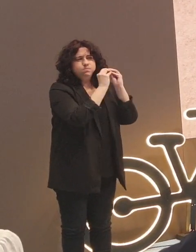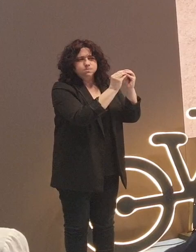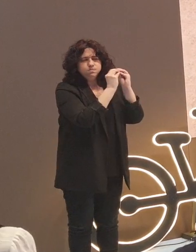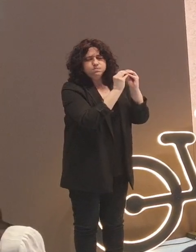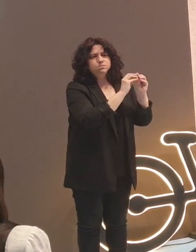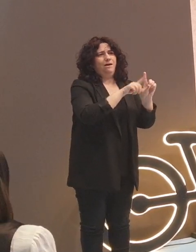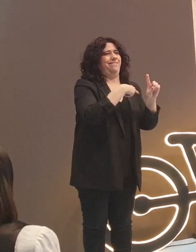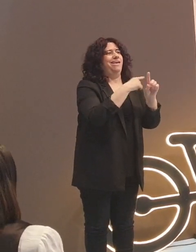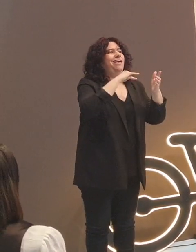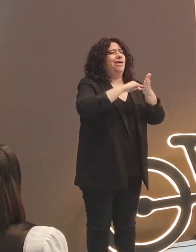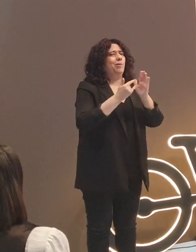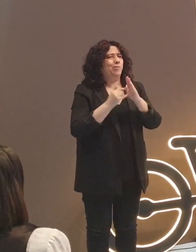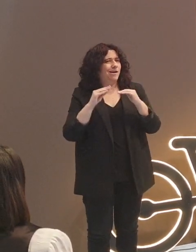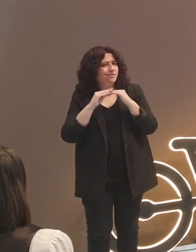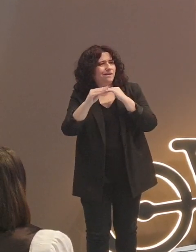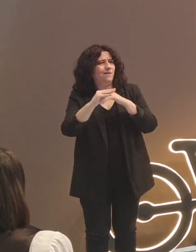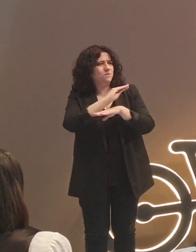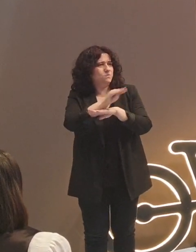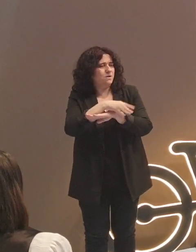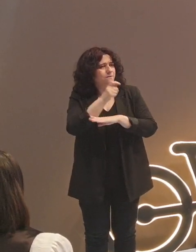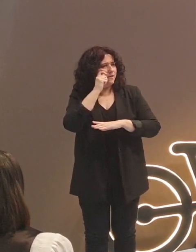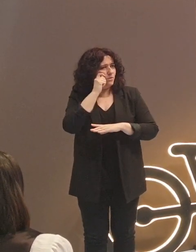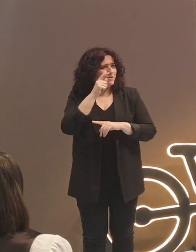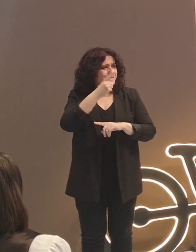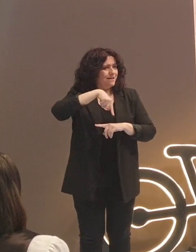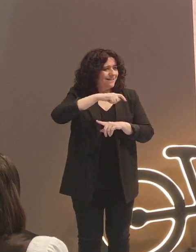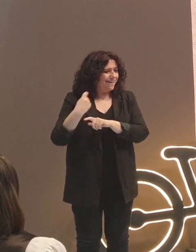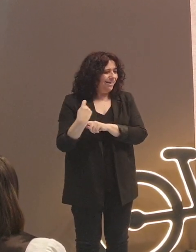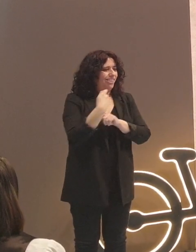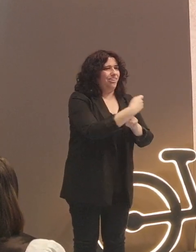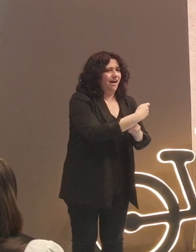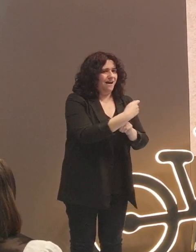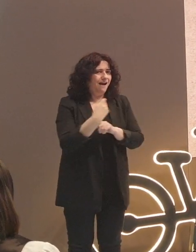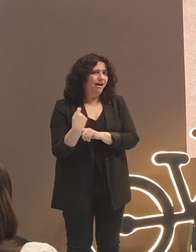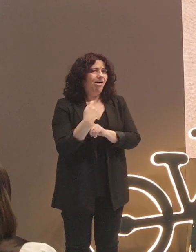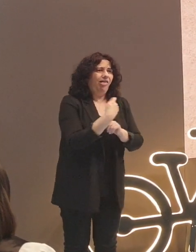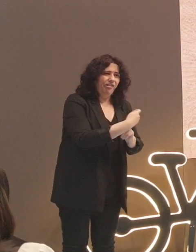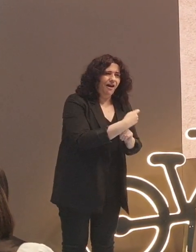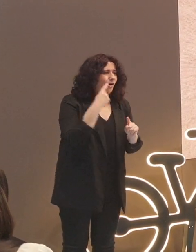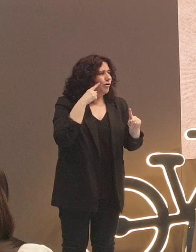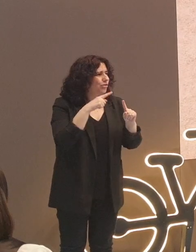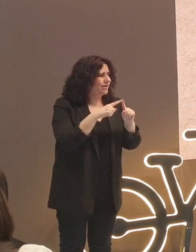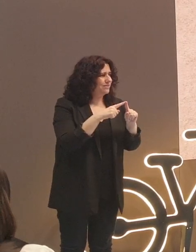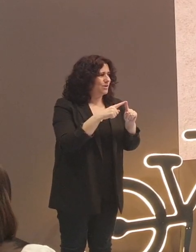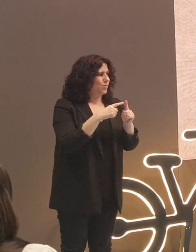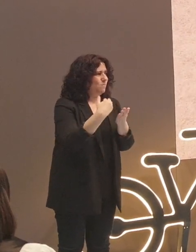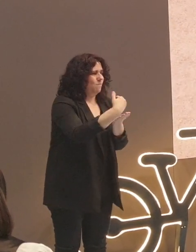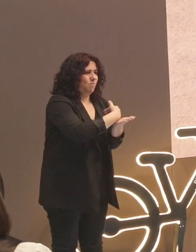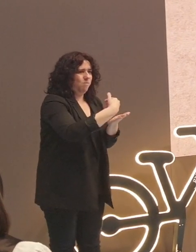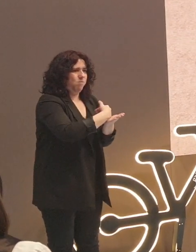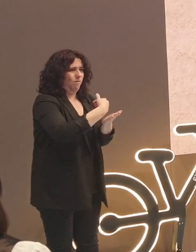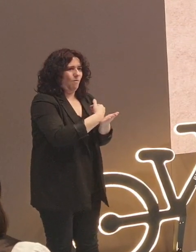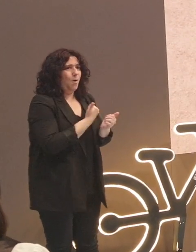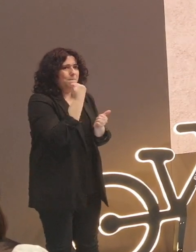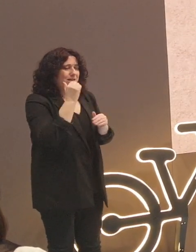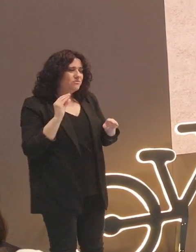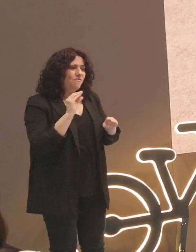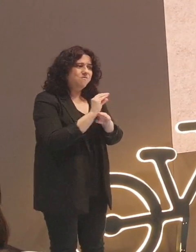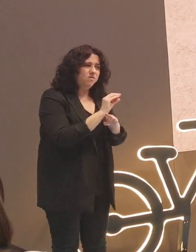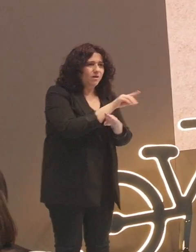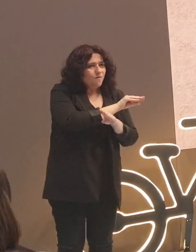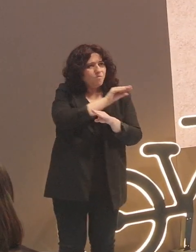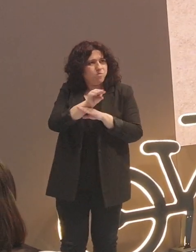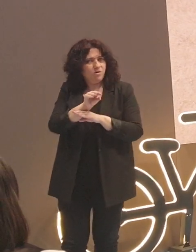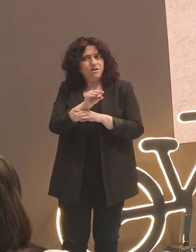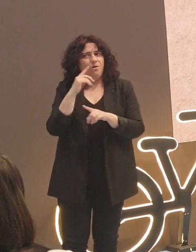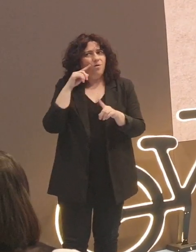planes de sostenibilidad turística que ayudan a inyectar los fondos necesarios para transformar el destino turístico,